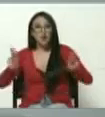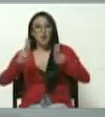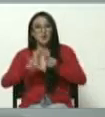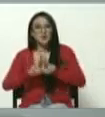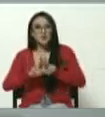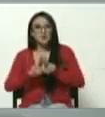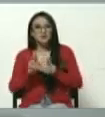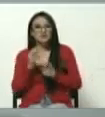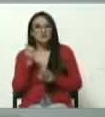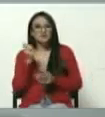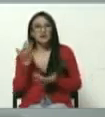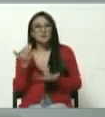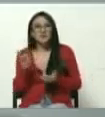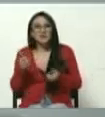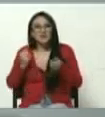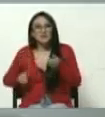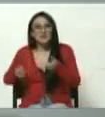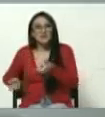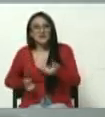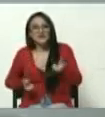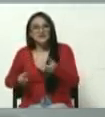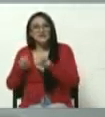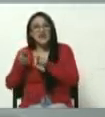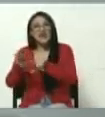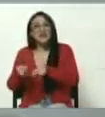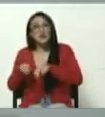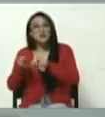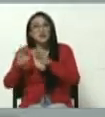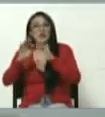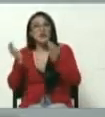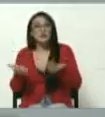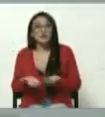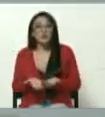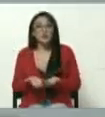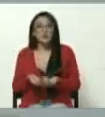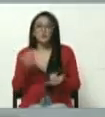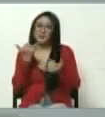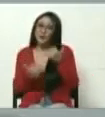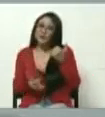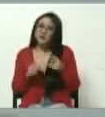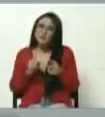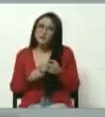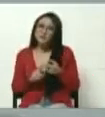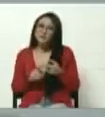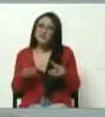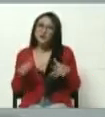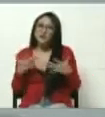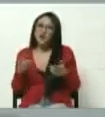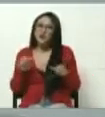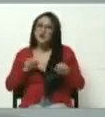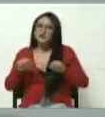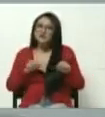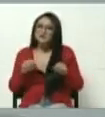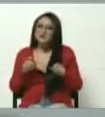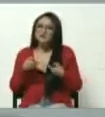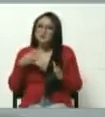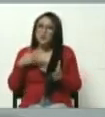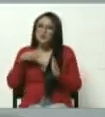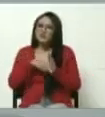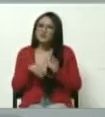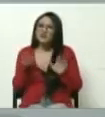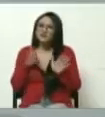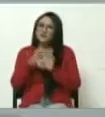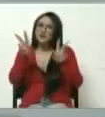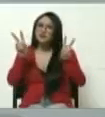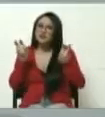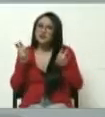se clama por fertilizantes para la agricultura global? Y por último, ¿qué otras acciones o si puede profundizar un poco más